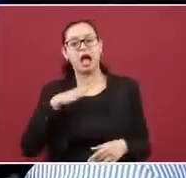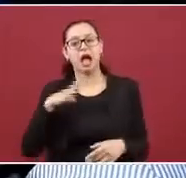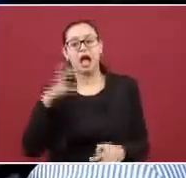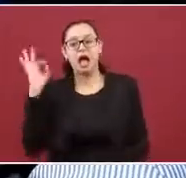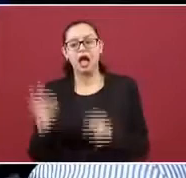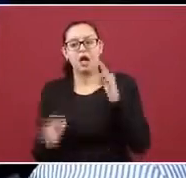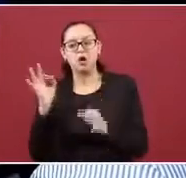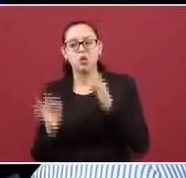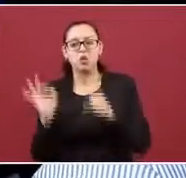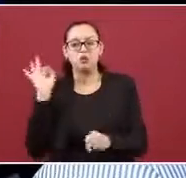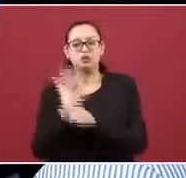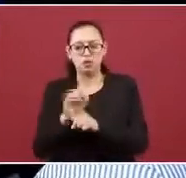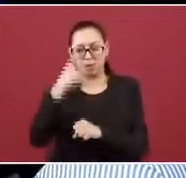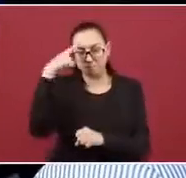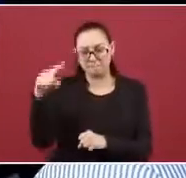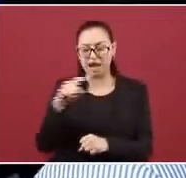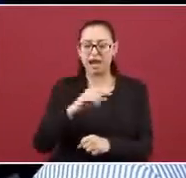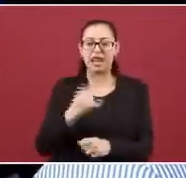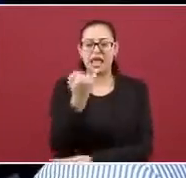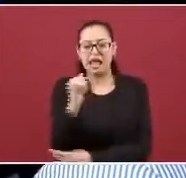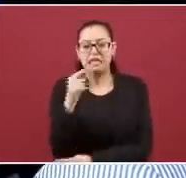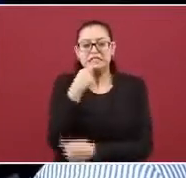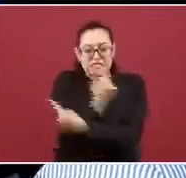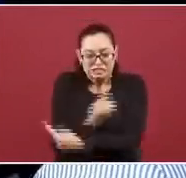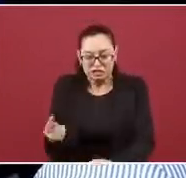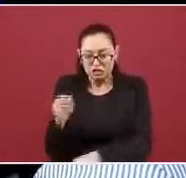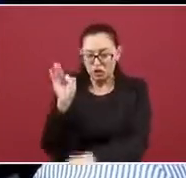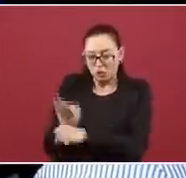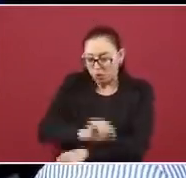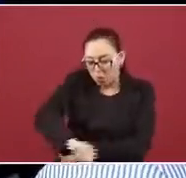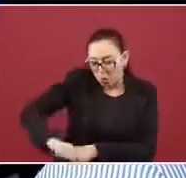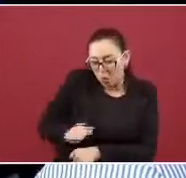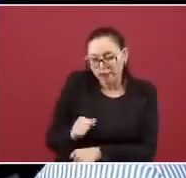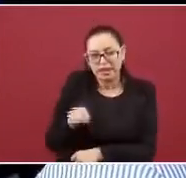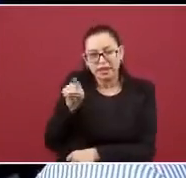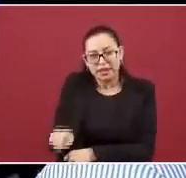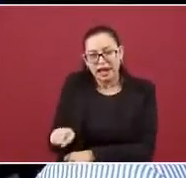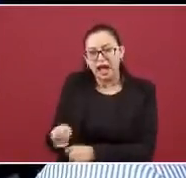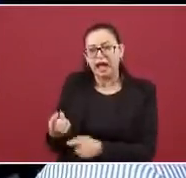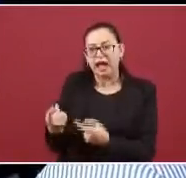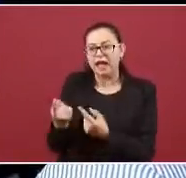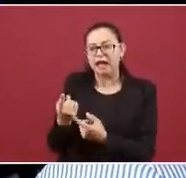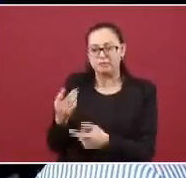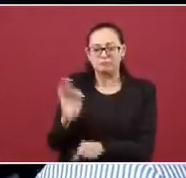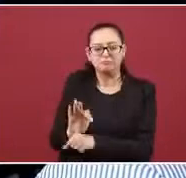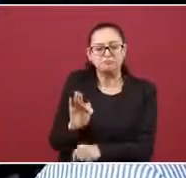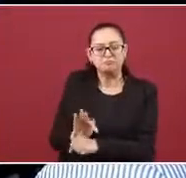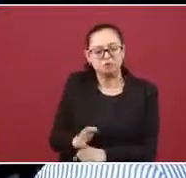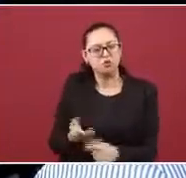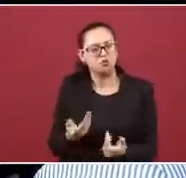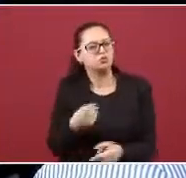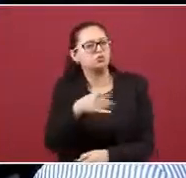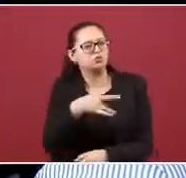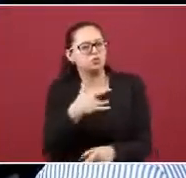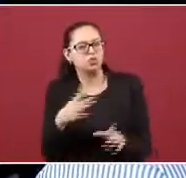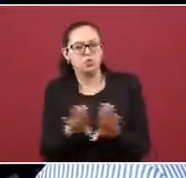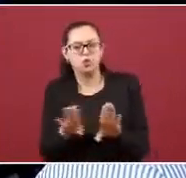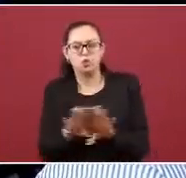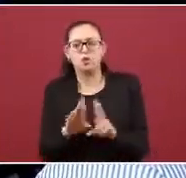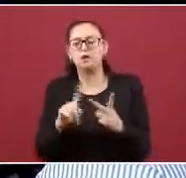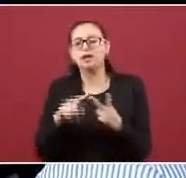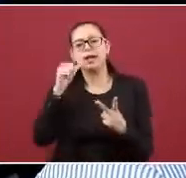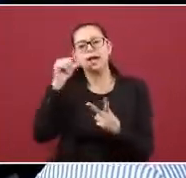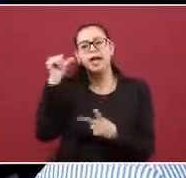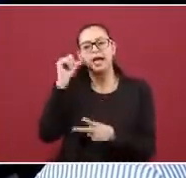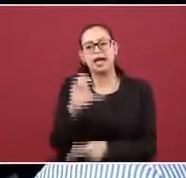si el gobierno ya recibió la notificación, en qué términos y cómo lo van a acatar. Y en el tema de la CRE, ayer se reunió con